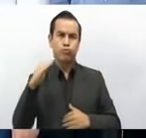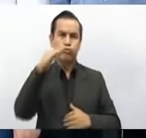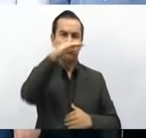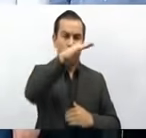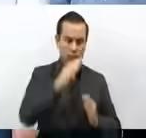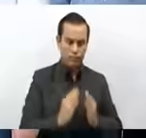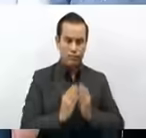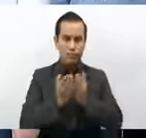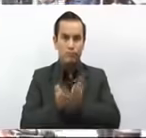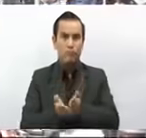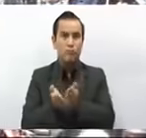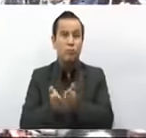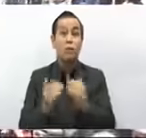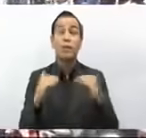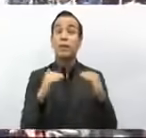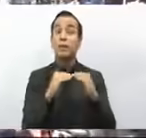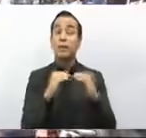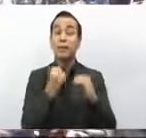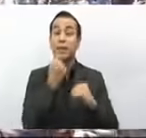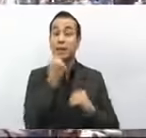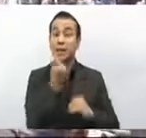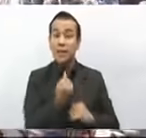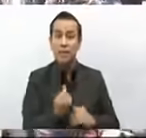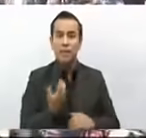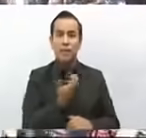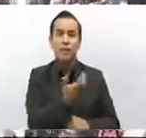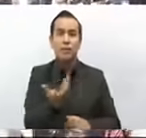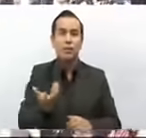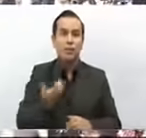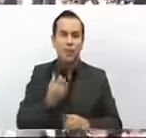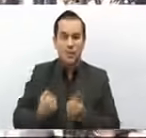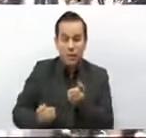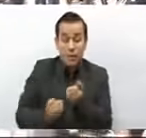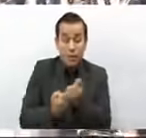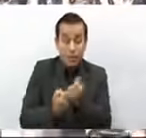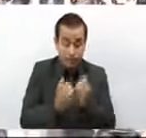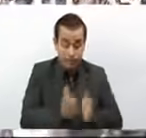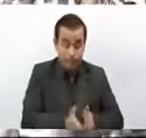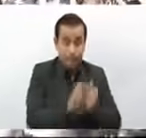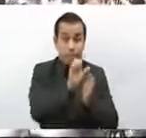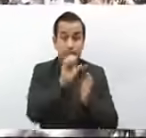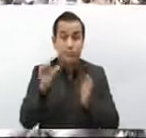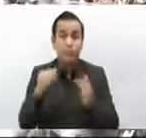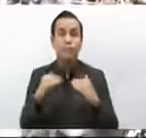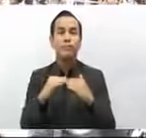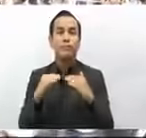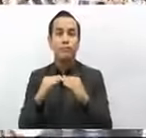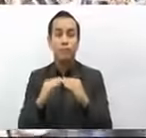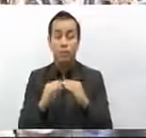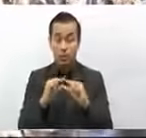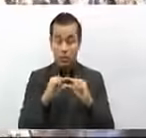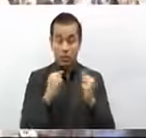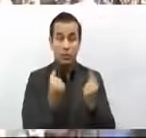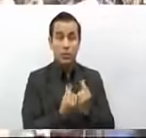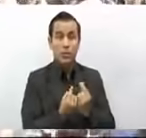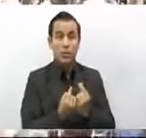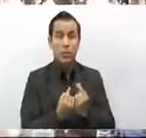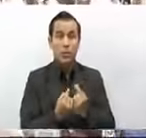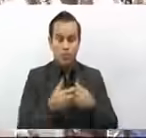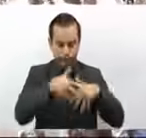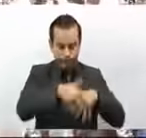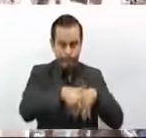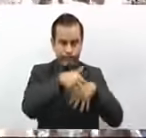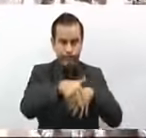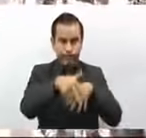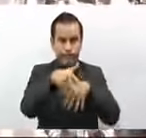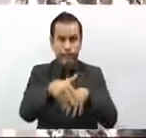Naval. Asimismo, los estandartes de las unidades de apoyo institucional, estandartes de las brigadas, de los